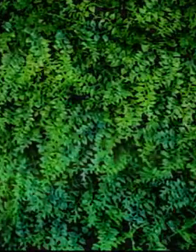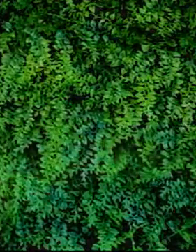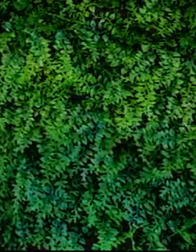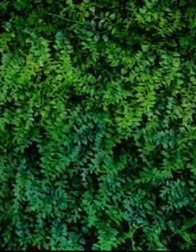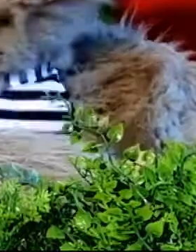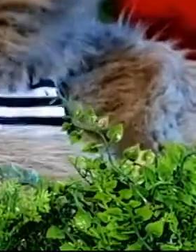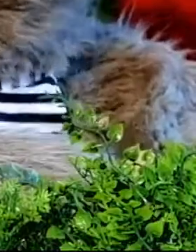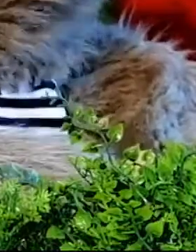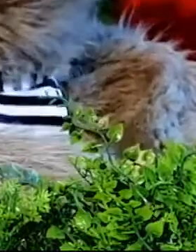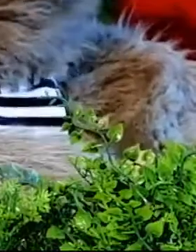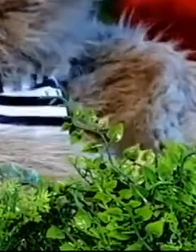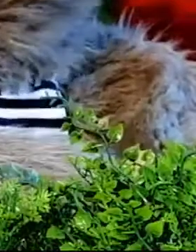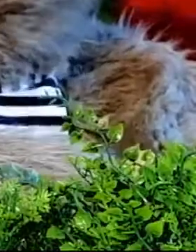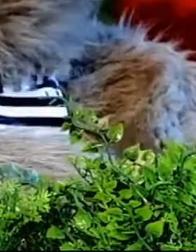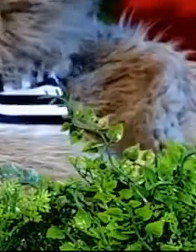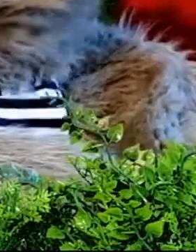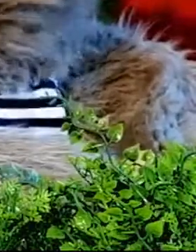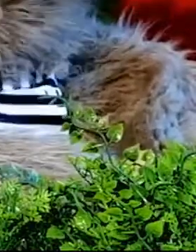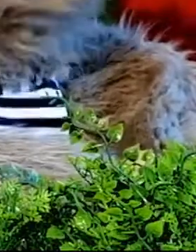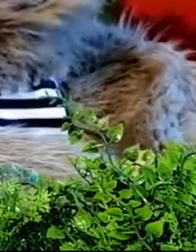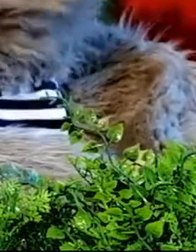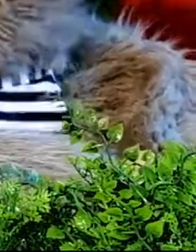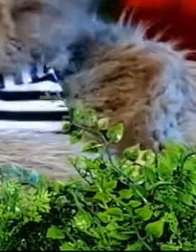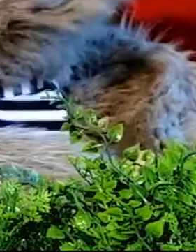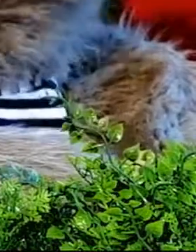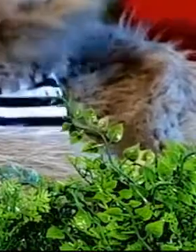que se contaminen. Evita arrojar cualquier desperdicio al río que termine